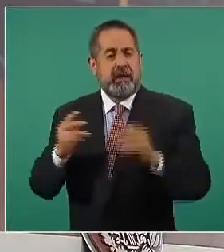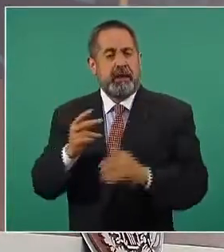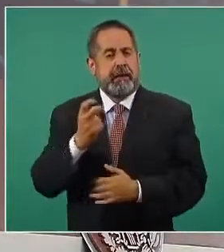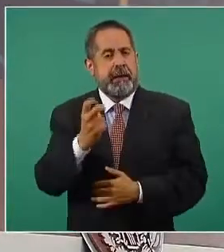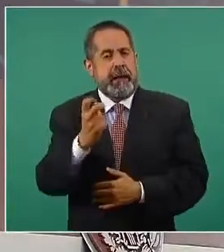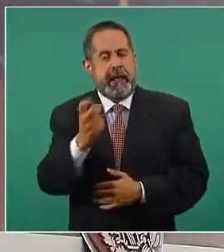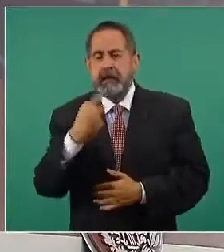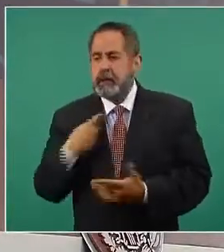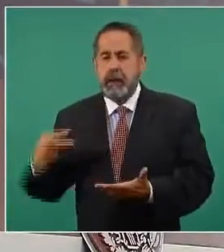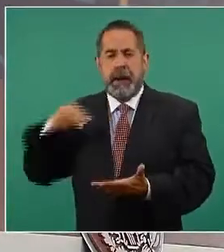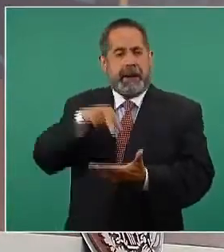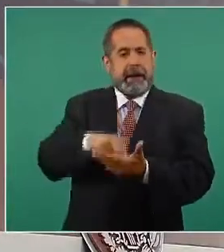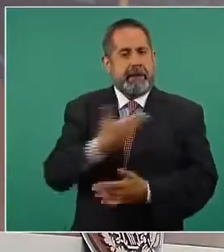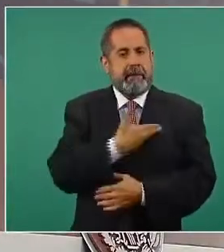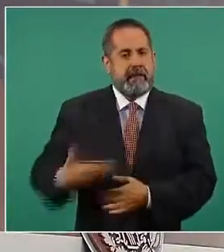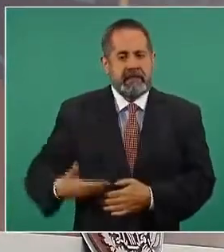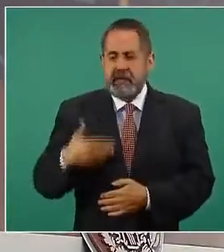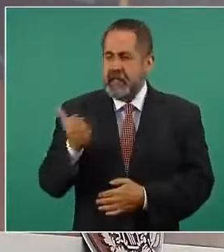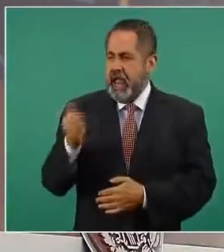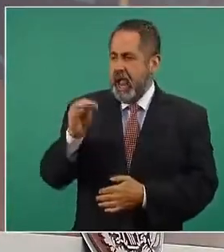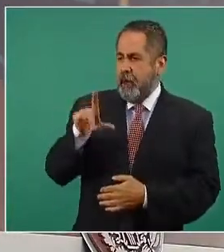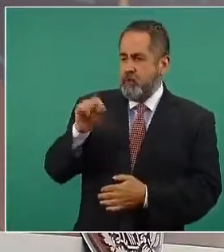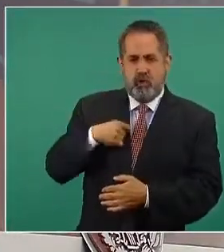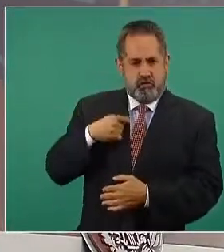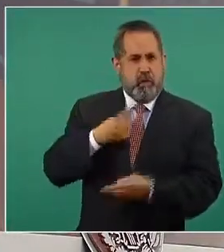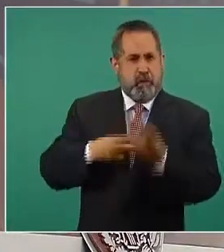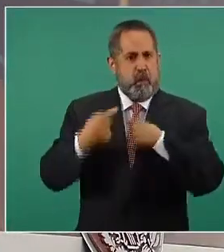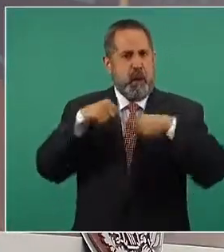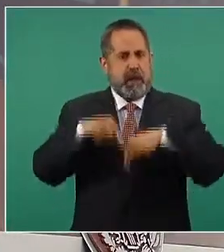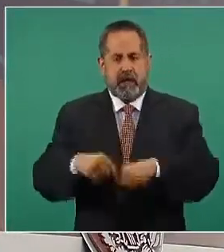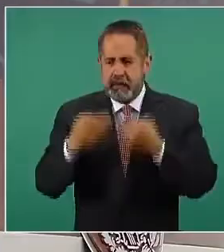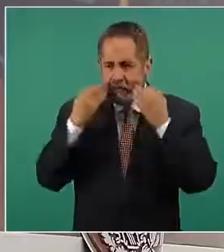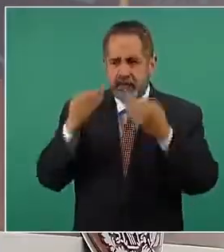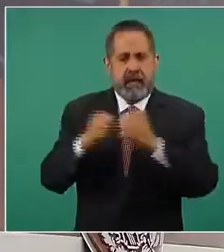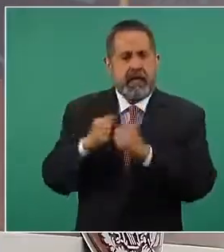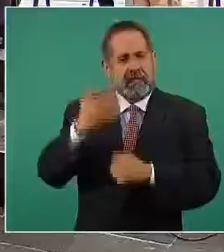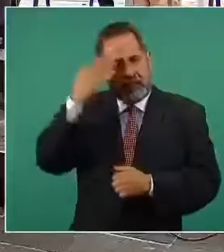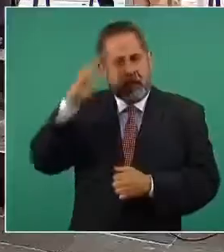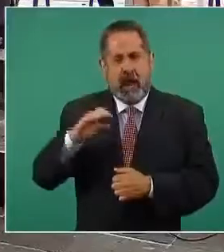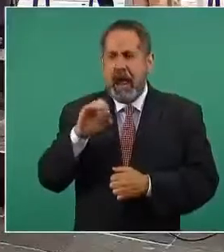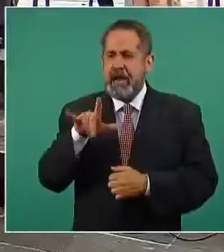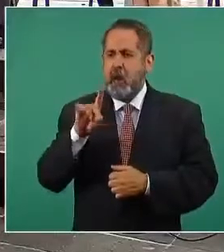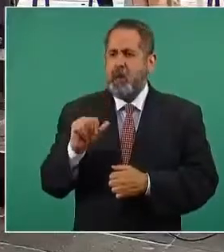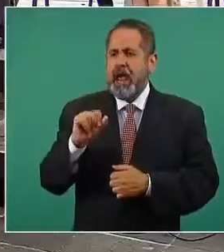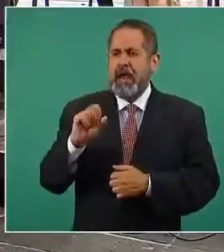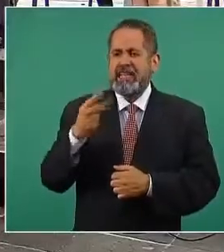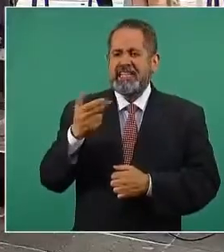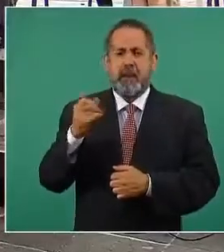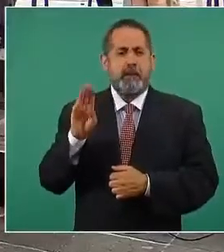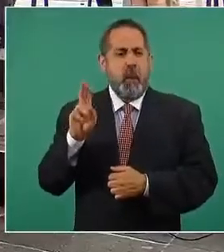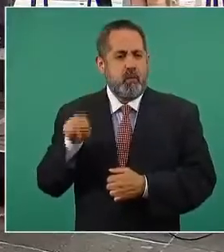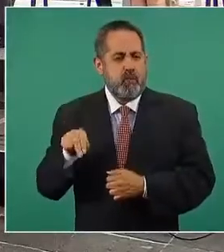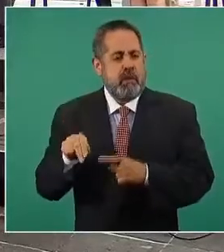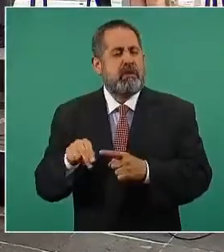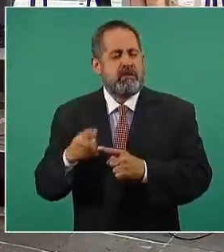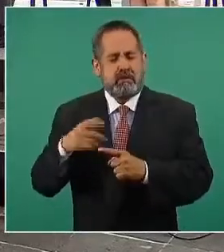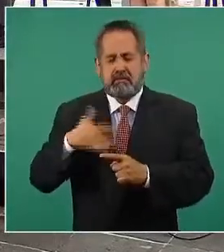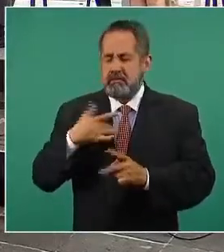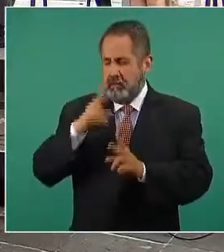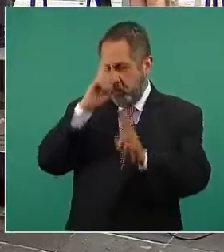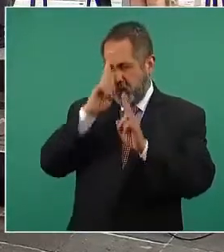señor presidente, Andrés Manuel López Obrador, señora Claudia Sheinbaum. Tengo el honor de estar